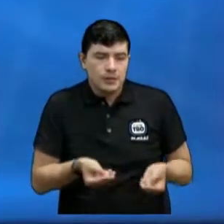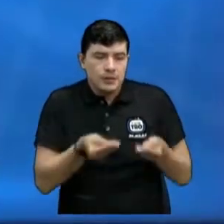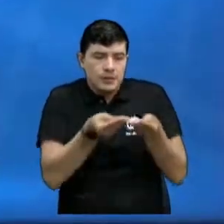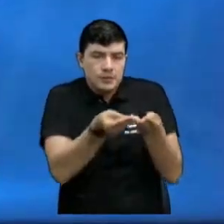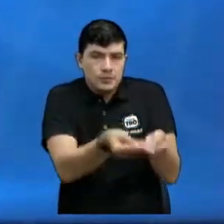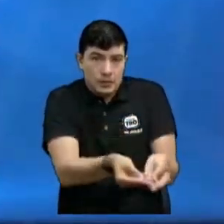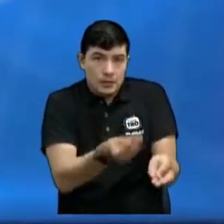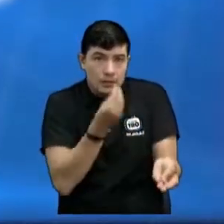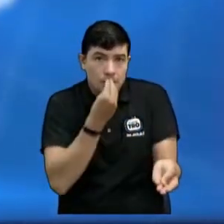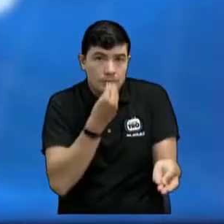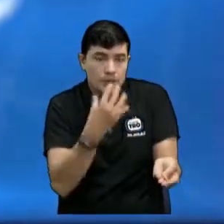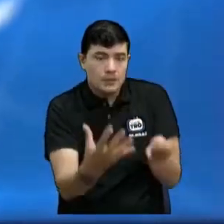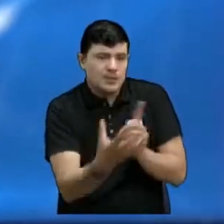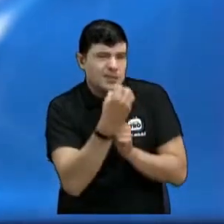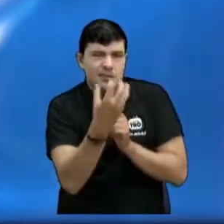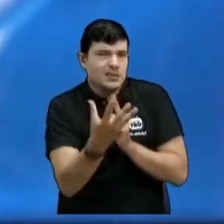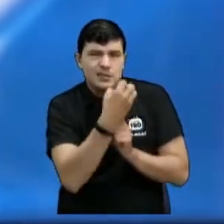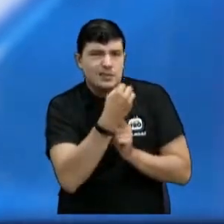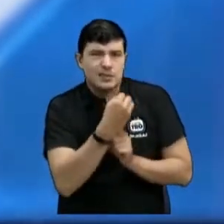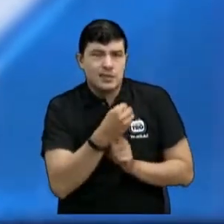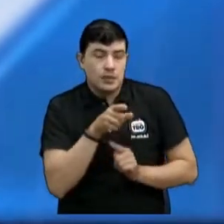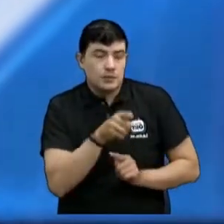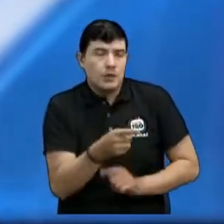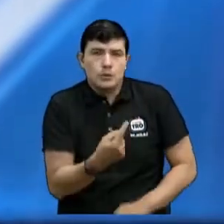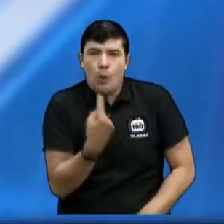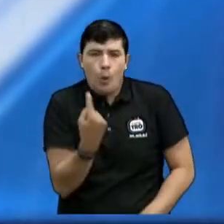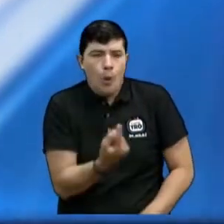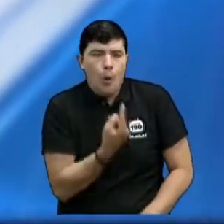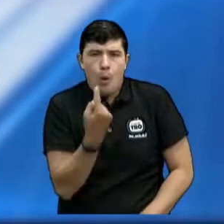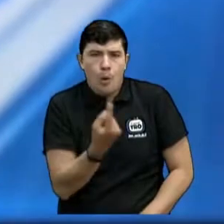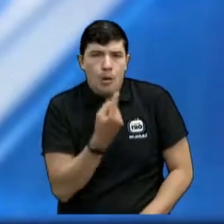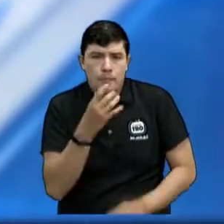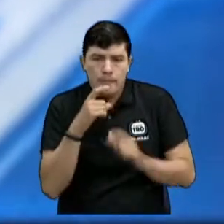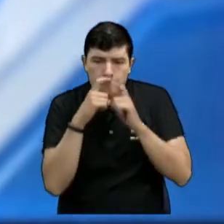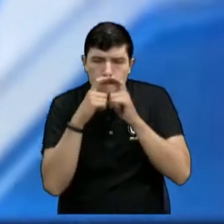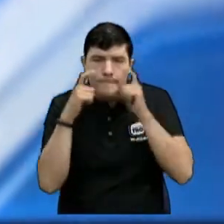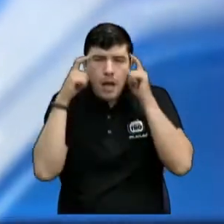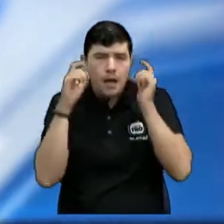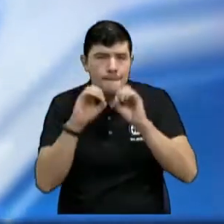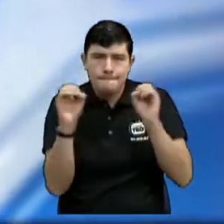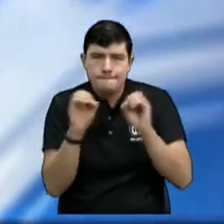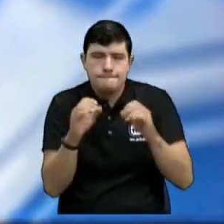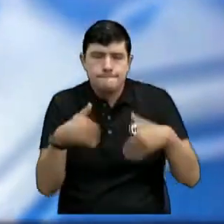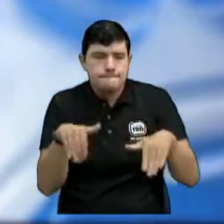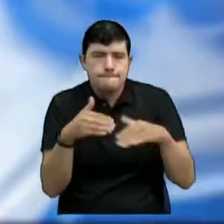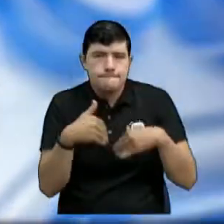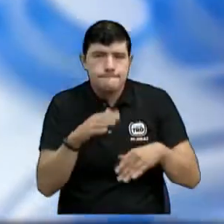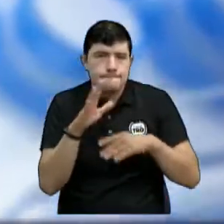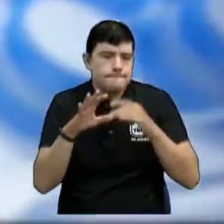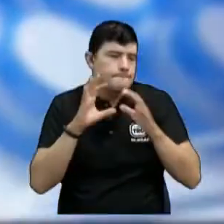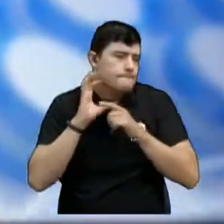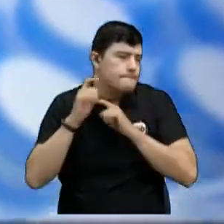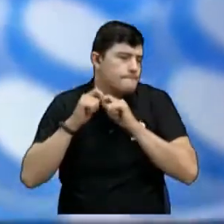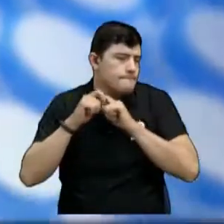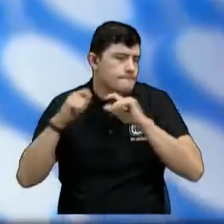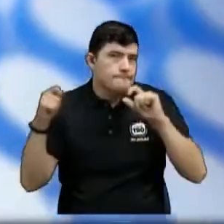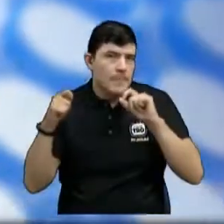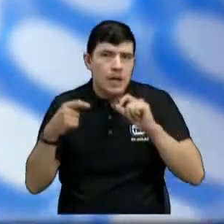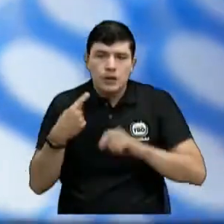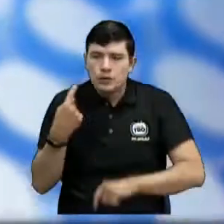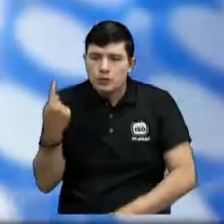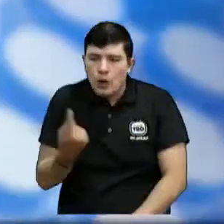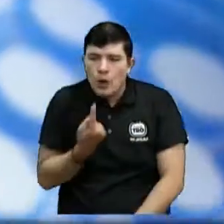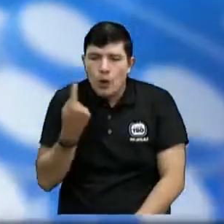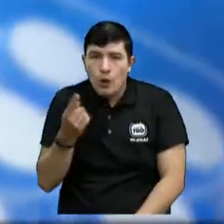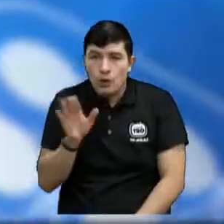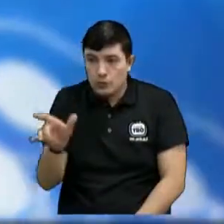Todo parece indicar que el pitbull se encontraba solo, sin su bozal reglamentario, atado y totalmente solo, sin el